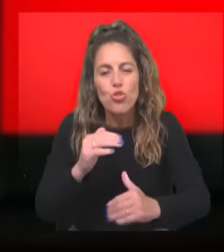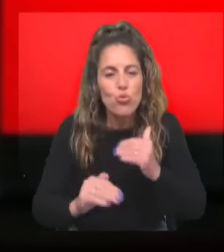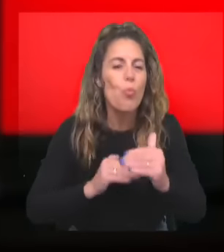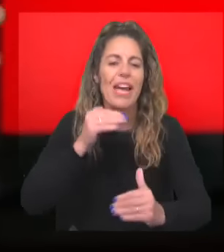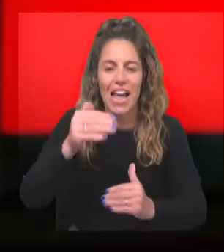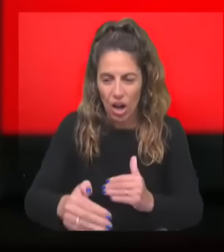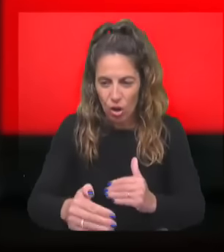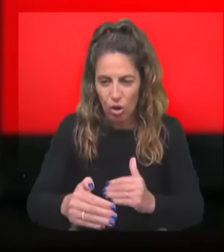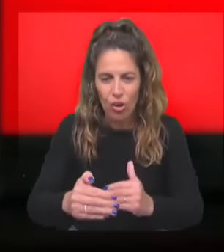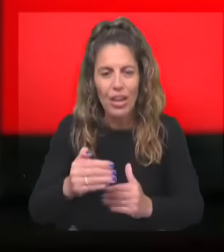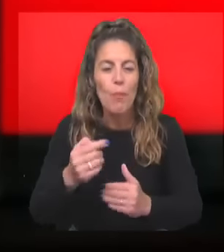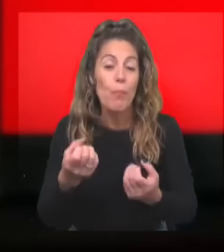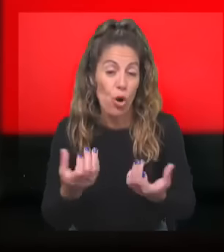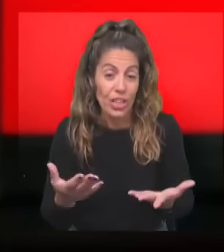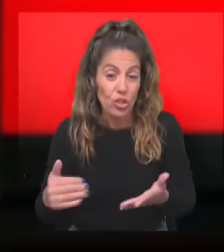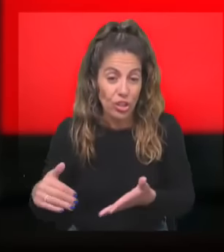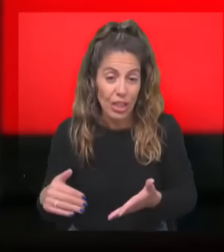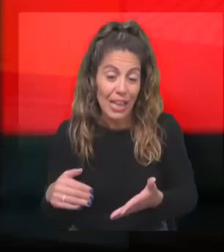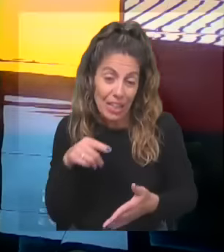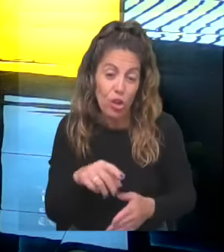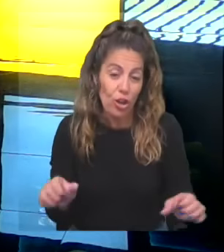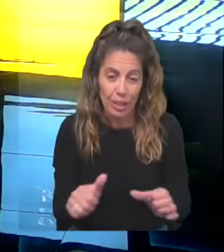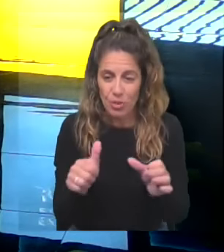Por acá es el camino que estamos transitando, nos parece.